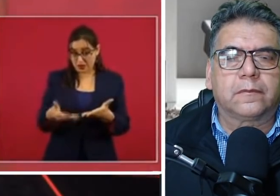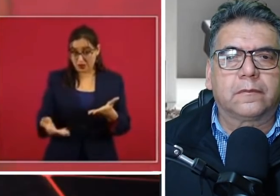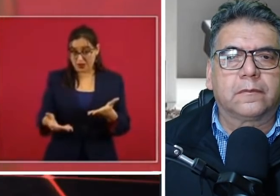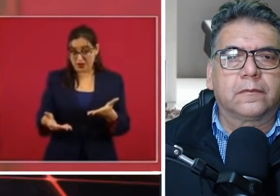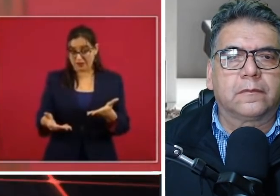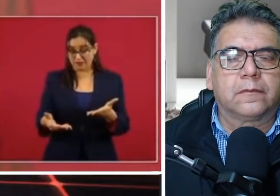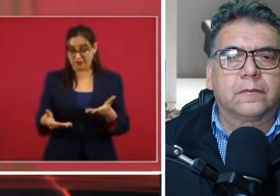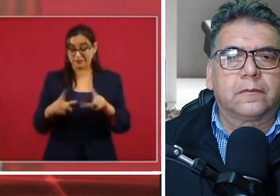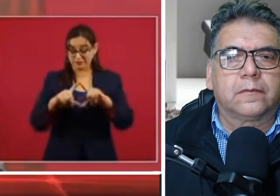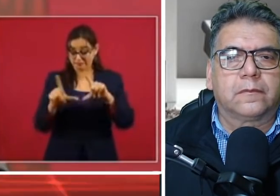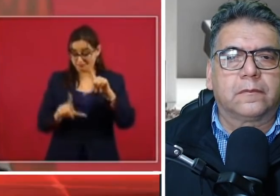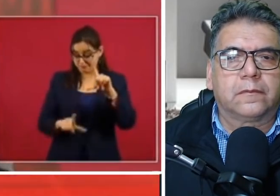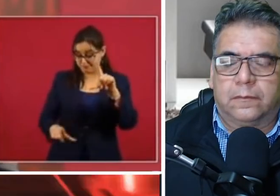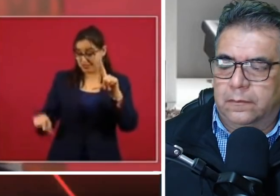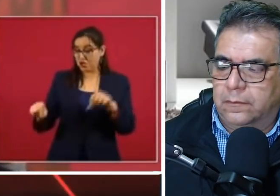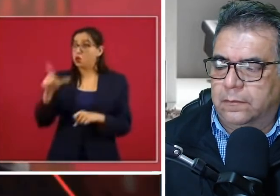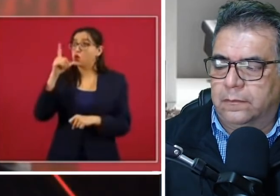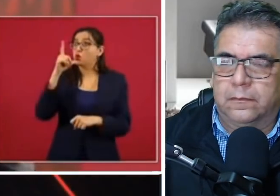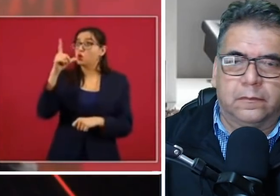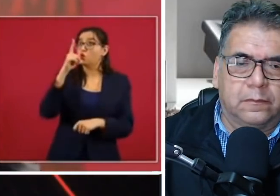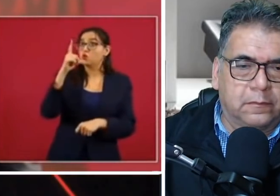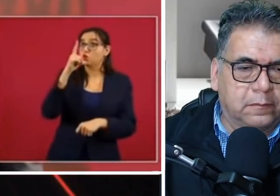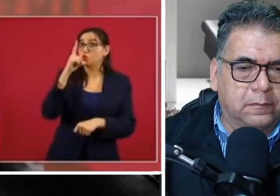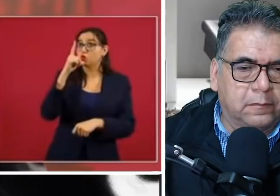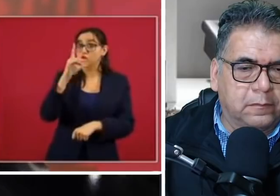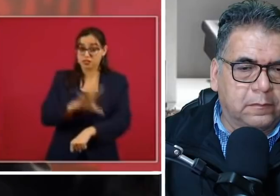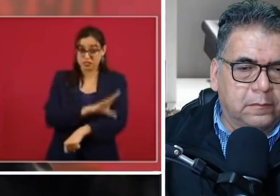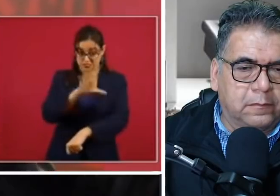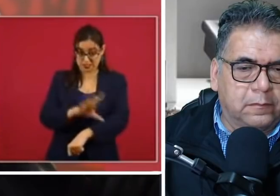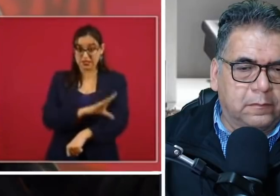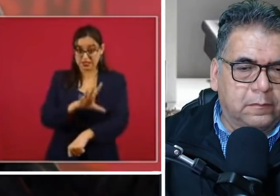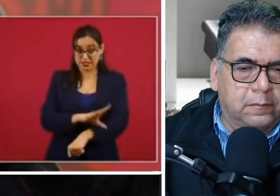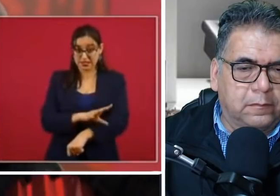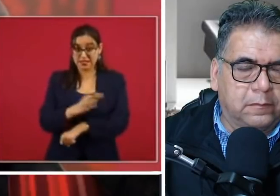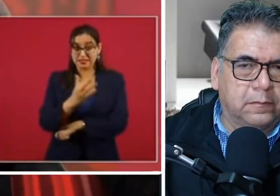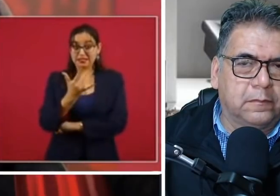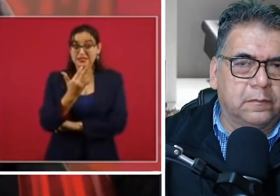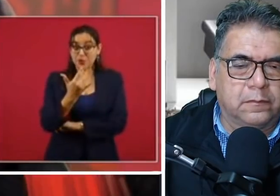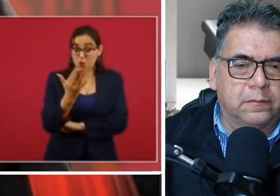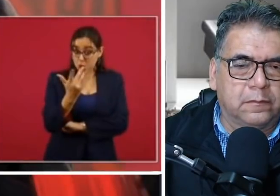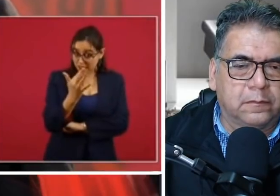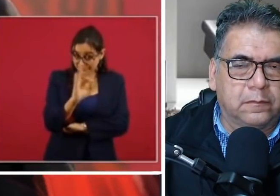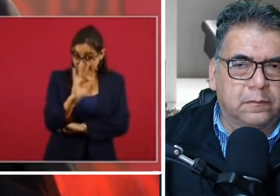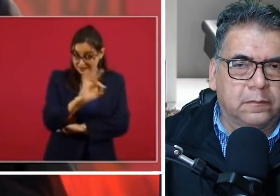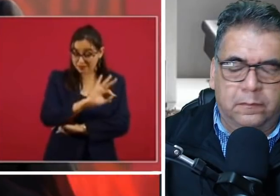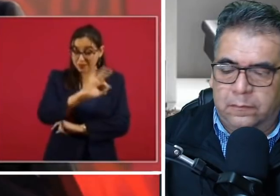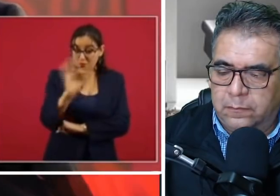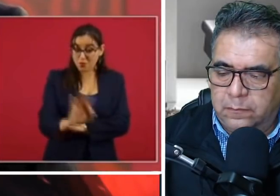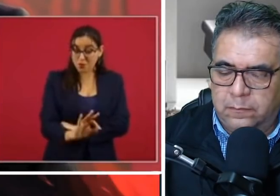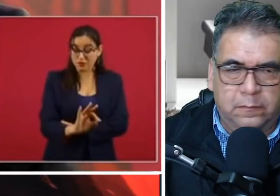el 50% de la energía eléctrica que se produce en el país